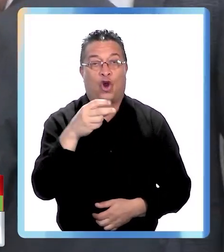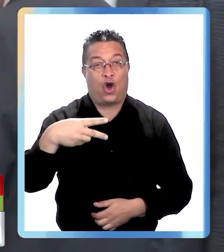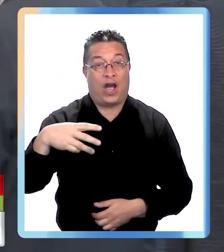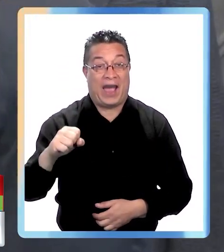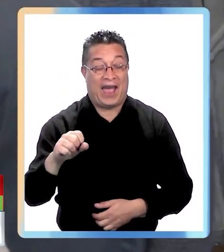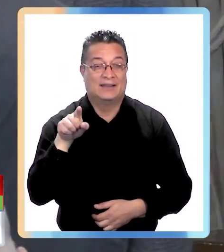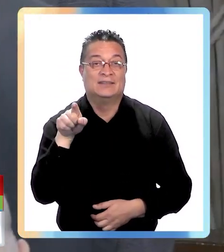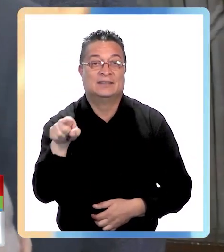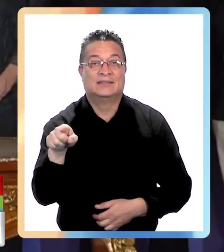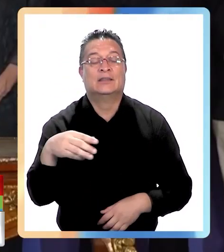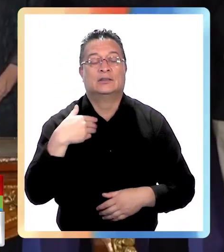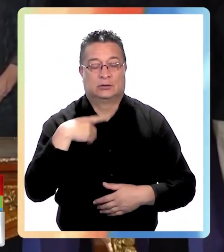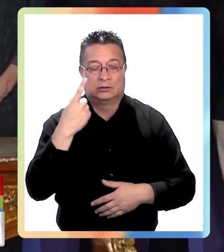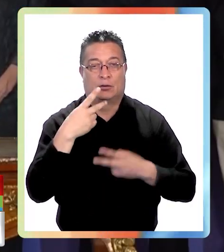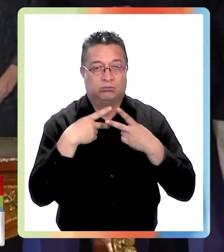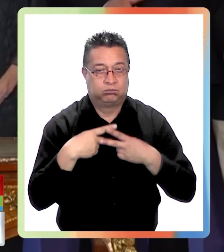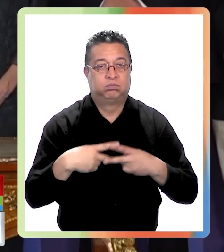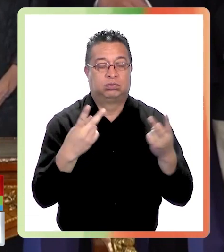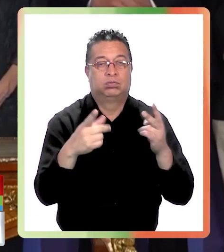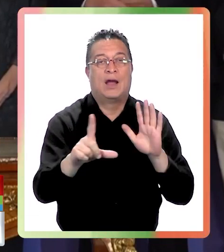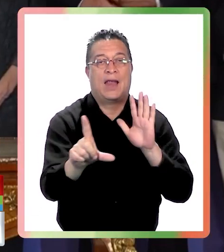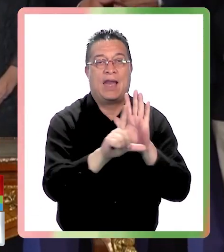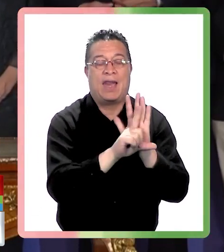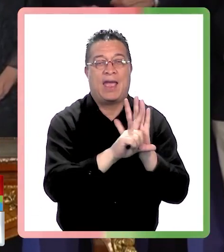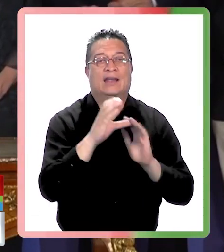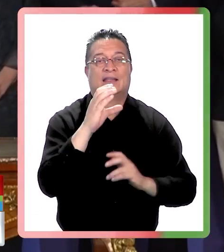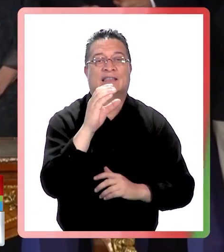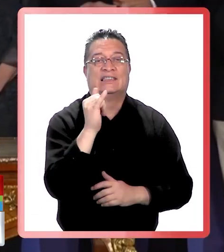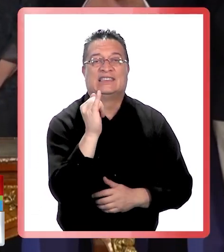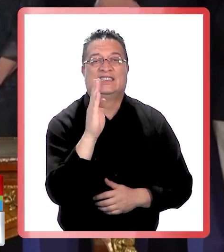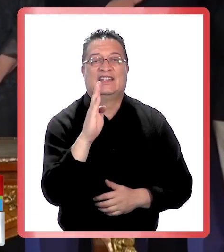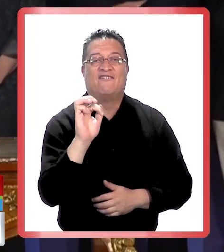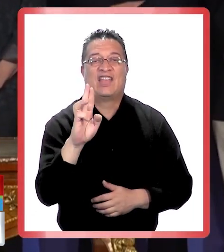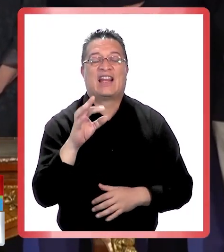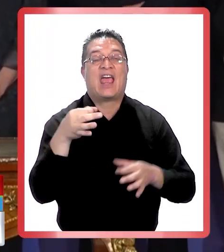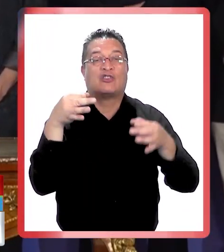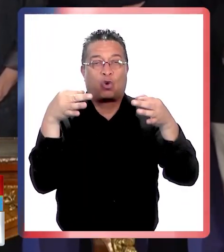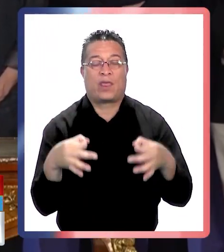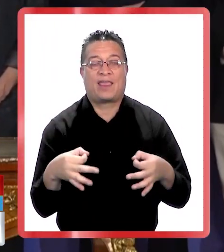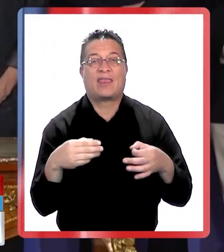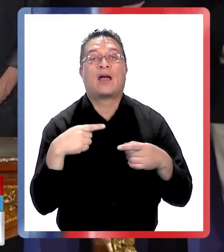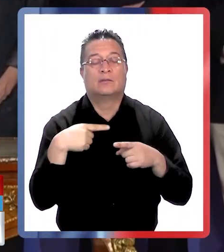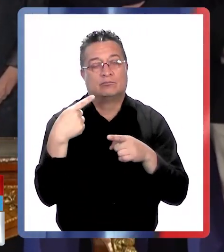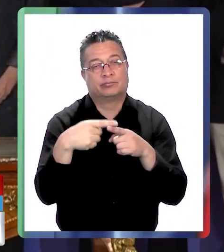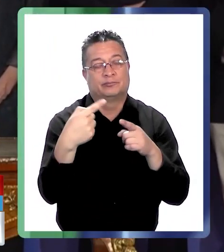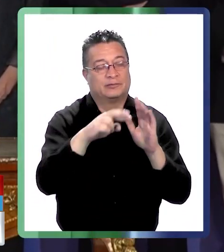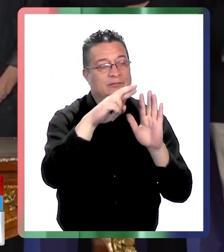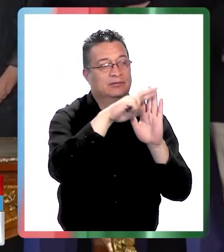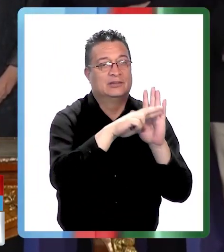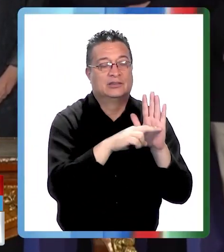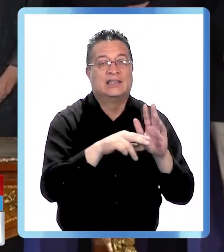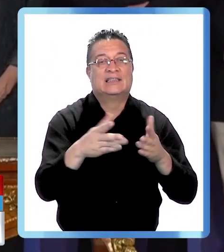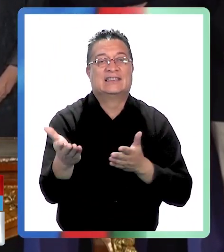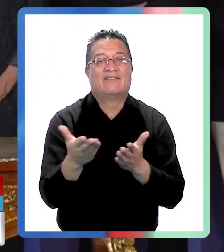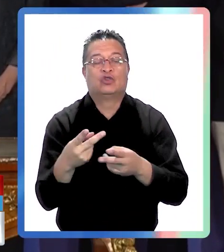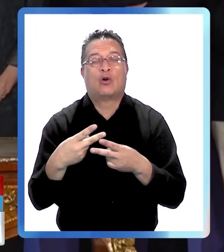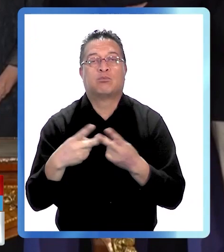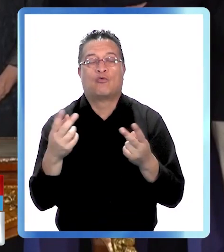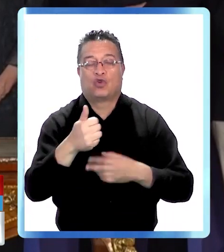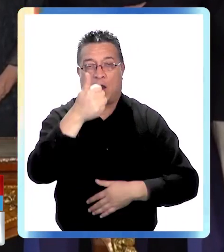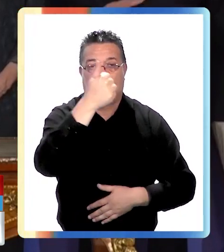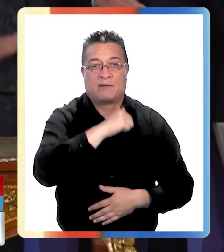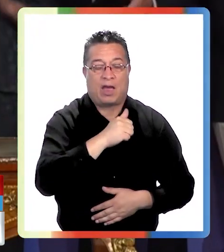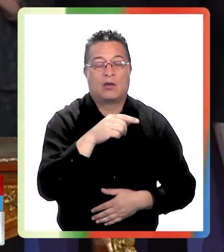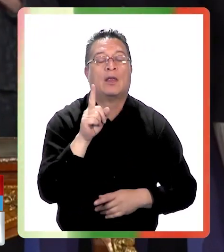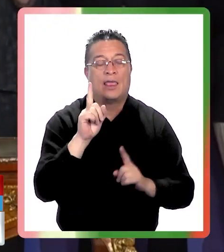Carolina Toá, encabezaron la promulgación de la Ley Marco de Ciberseguridad, la cual regulará distintos servicios públicos y